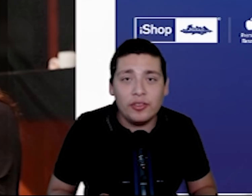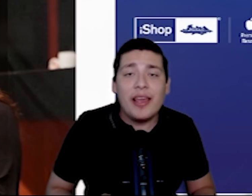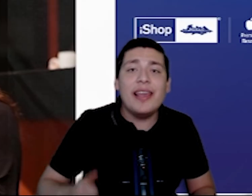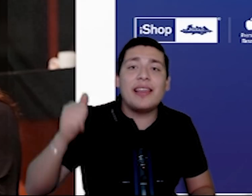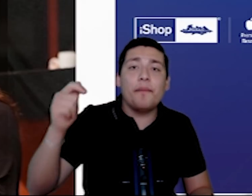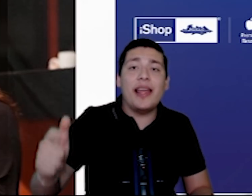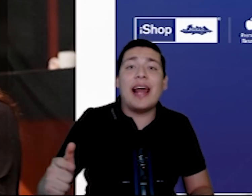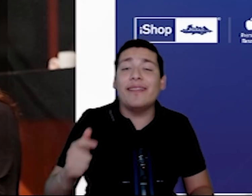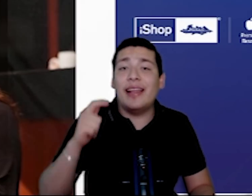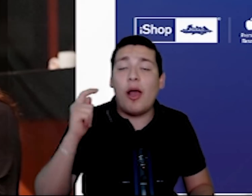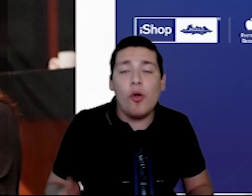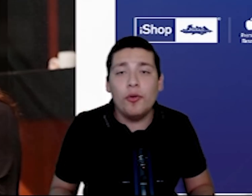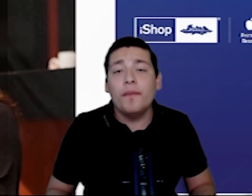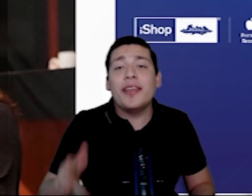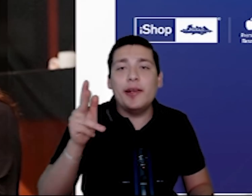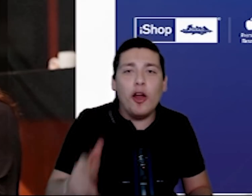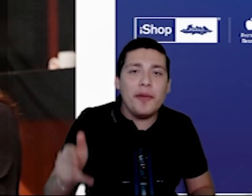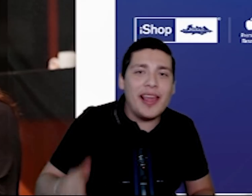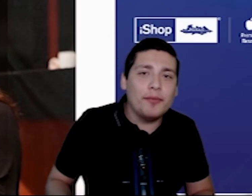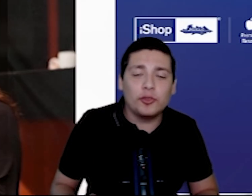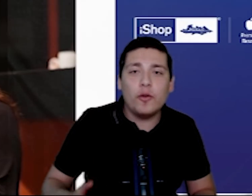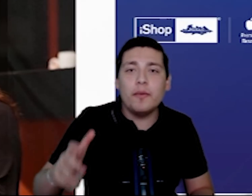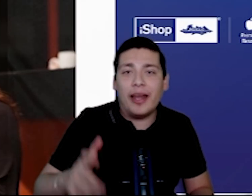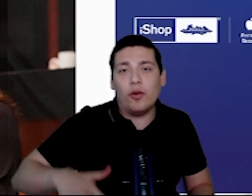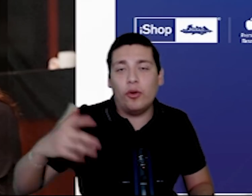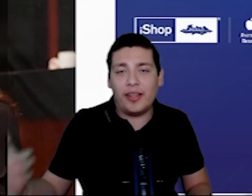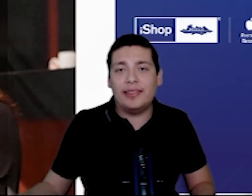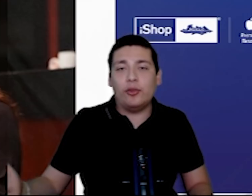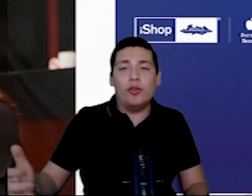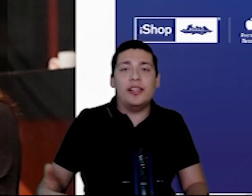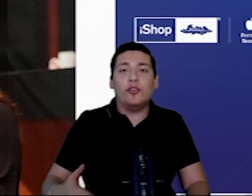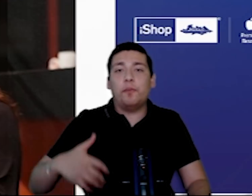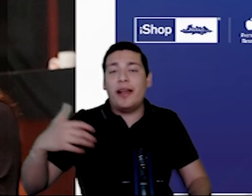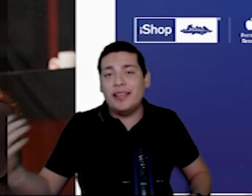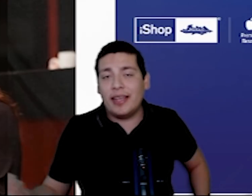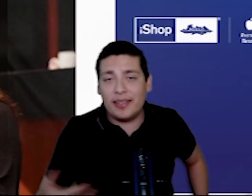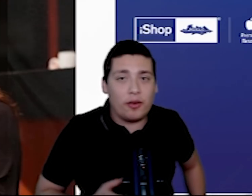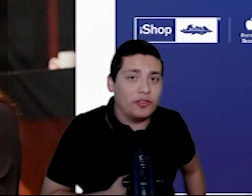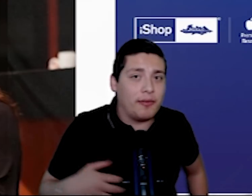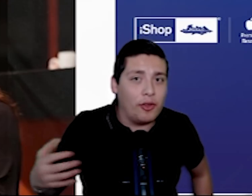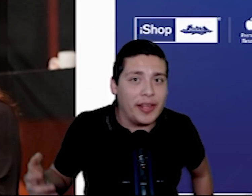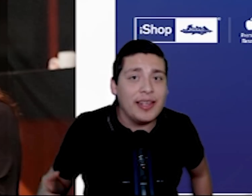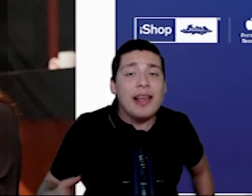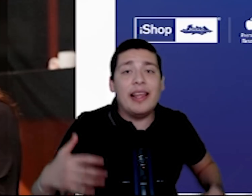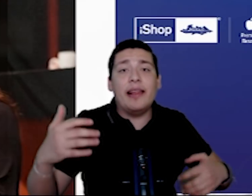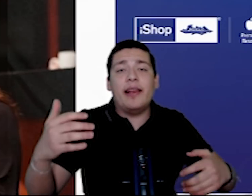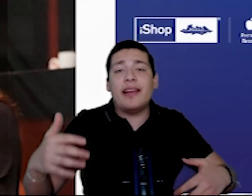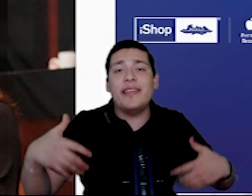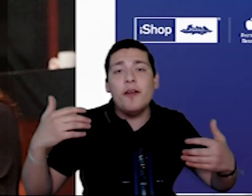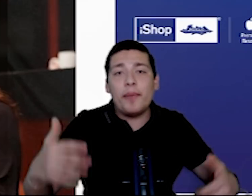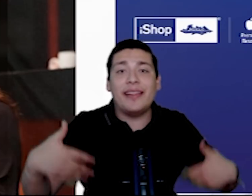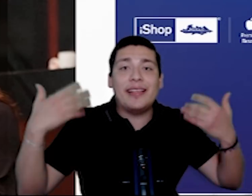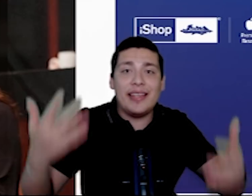Unidos y también ante la ONU. Y no olvidemos como Marco Cortés y todos estos panistas y conservadores le